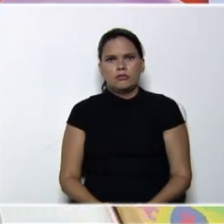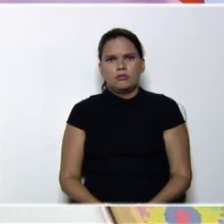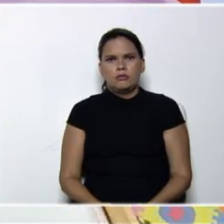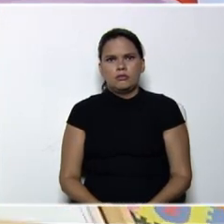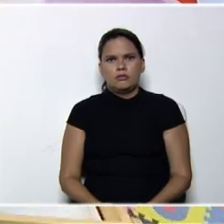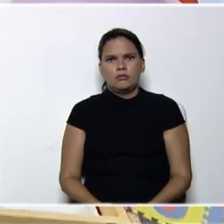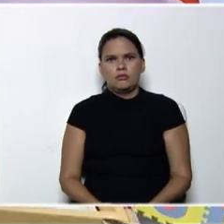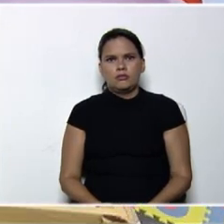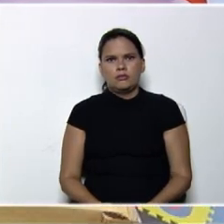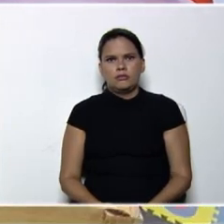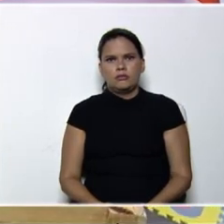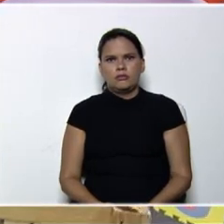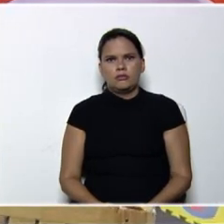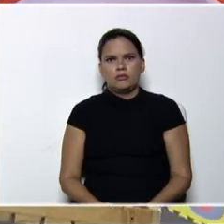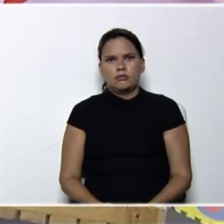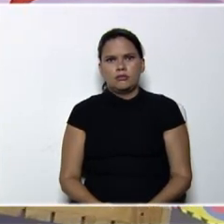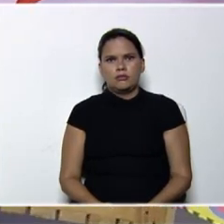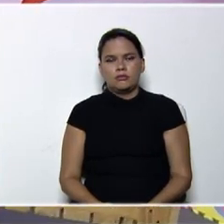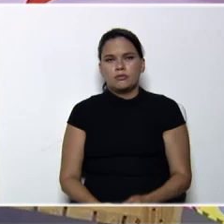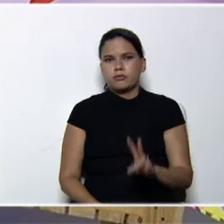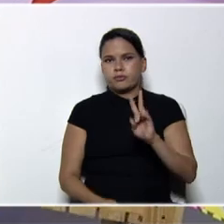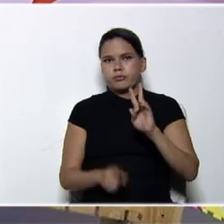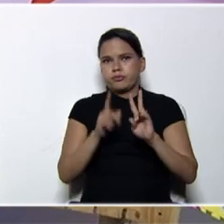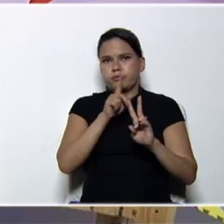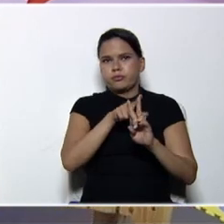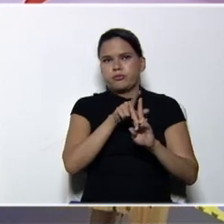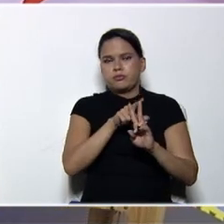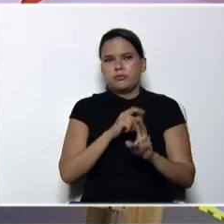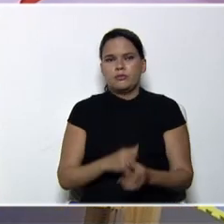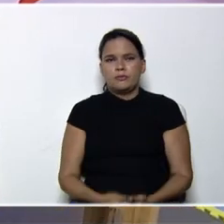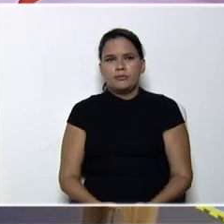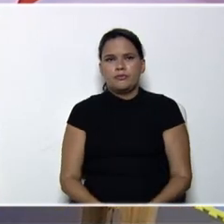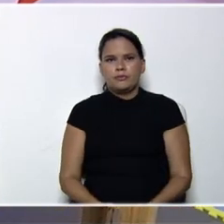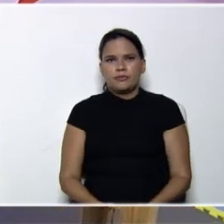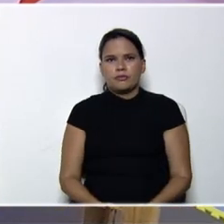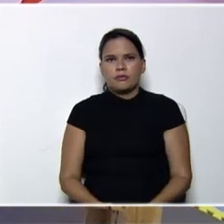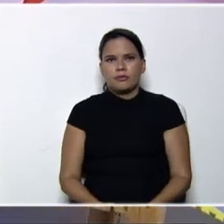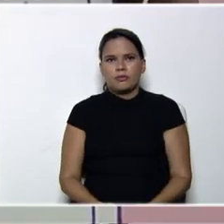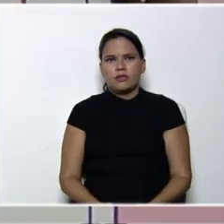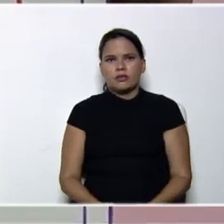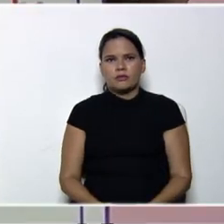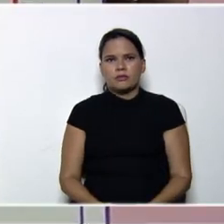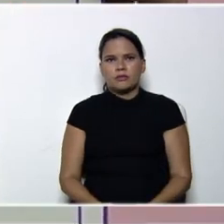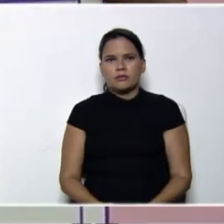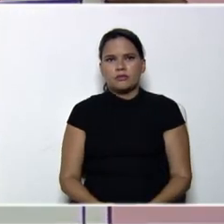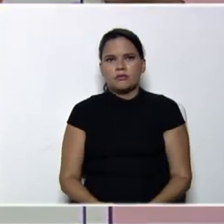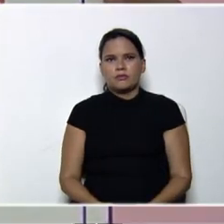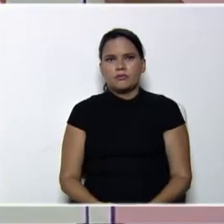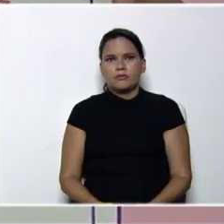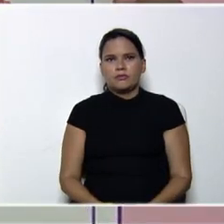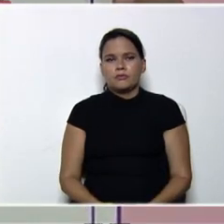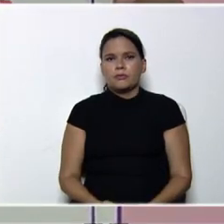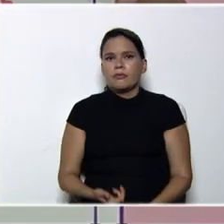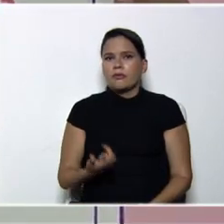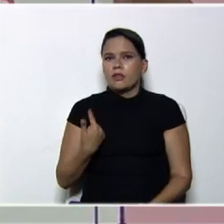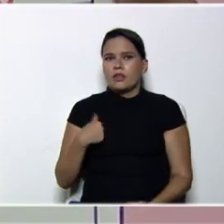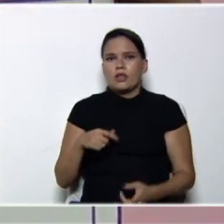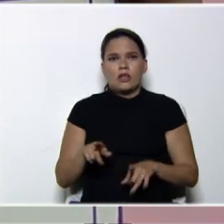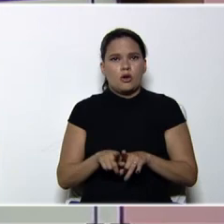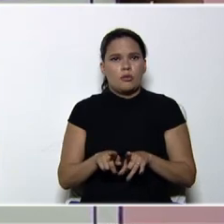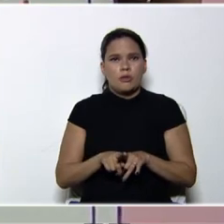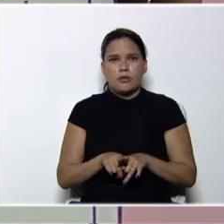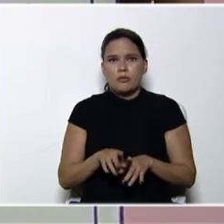Sería la segunda ficha, ¿verdad? Esta segunda ficha entonces mantiene el membrete, mantiene la